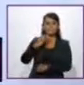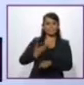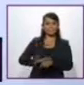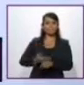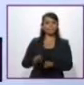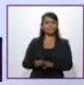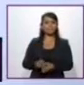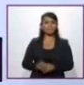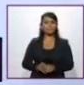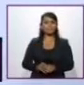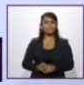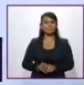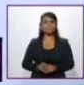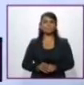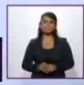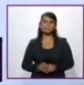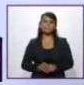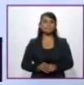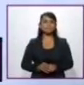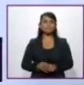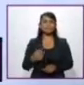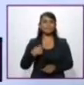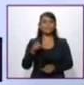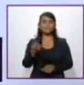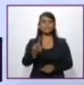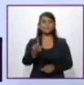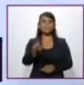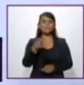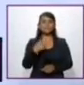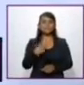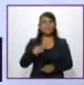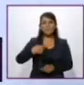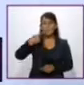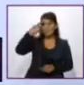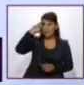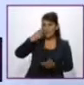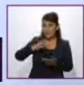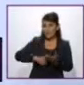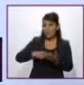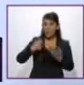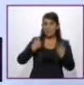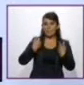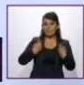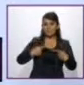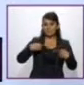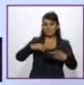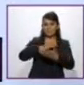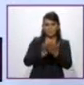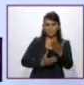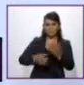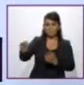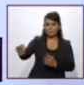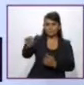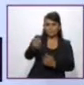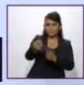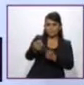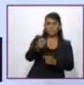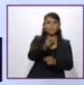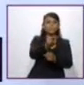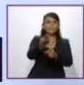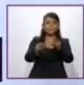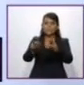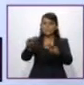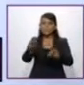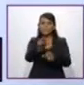No estoy contemplando al Contralor Ciudadano. Pienso que hay otros métodos para corregir esto. Efectivamente, Morena